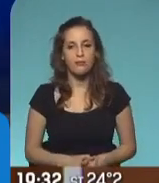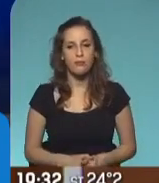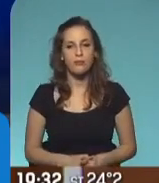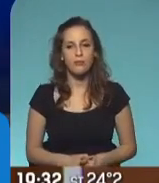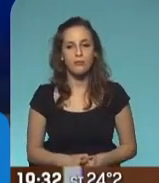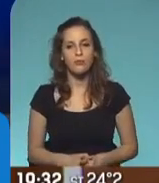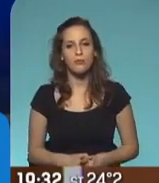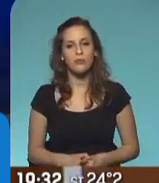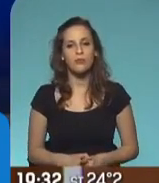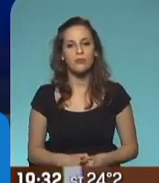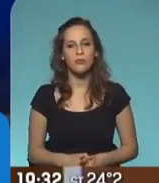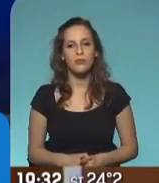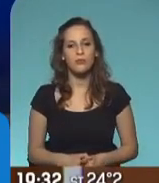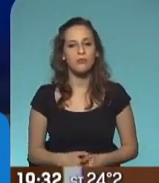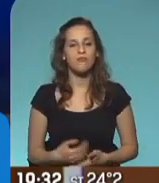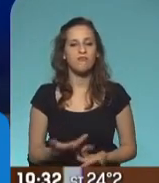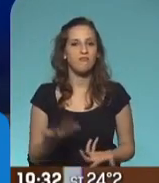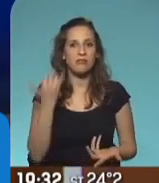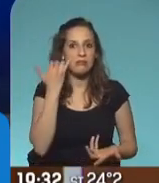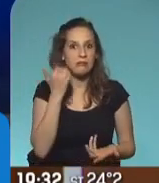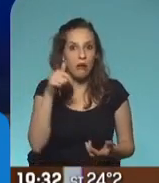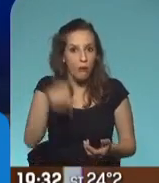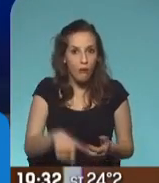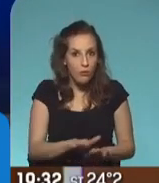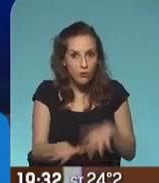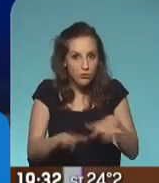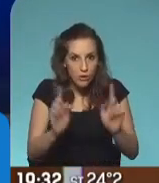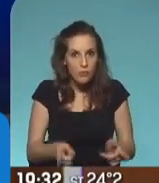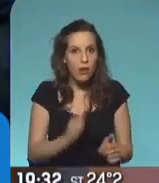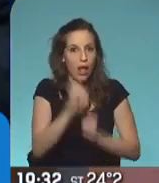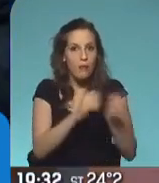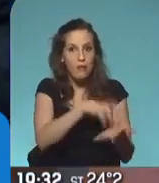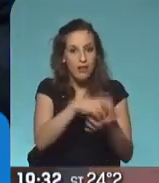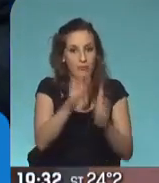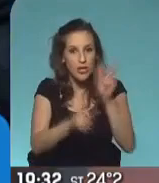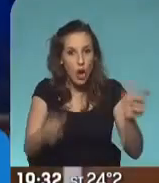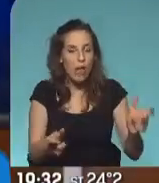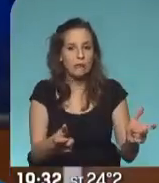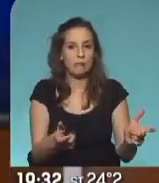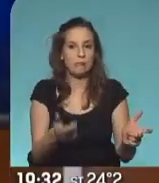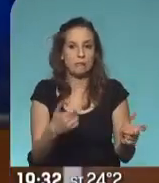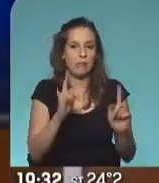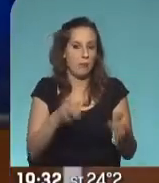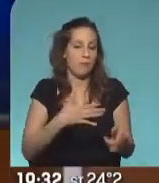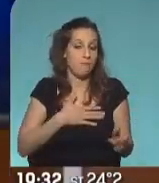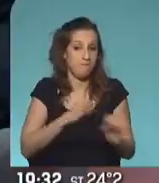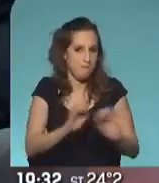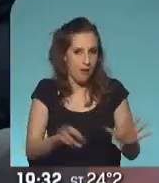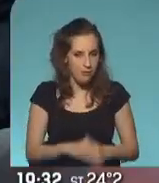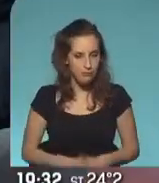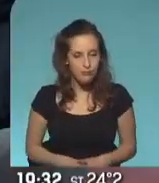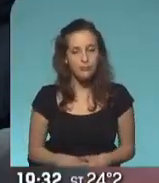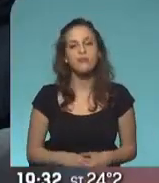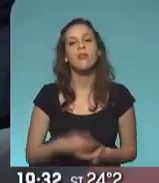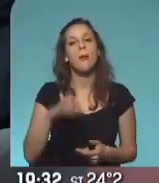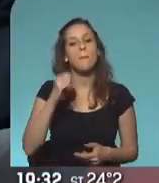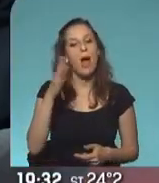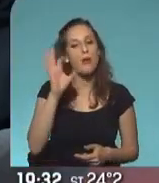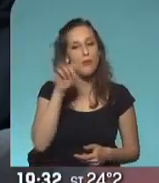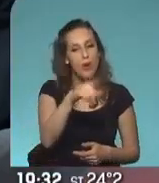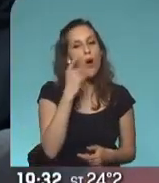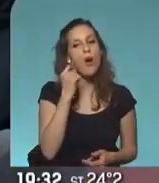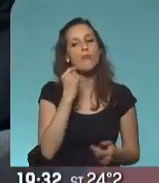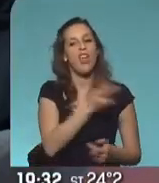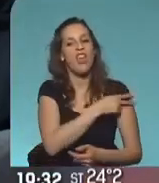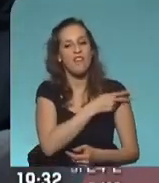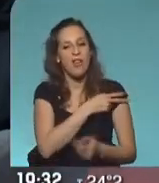ha dejado, creo yo, a casi todos los empresarios bastante insatisfechos. Pablo, muchísimas gracias. Muchas gracias a ustedes. Pablo Gentile es el jefe de